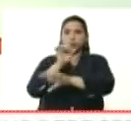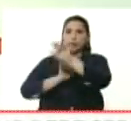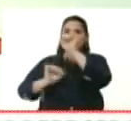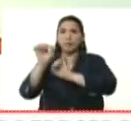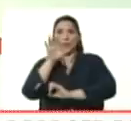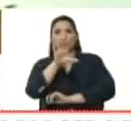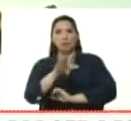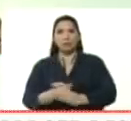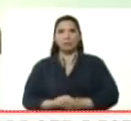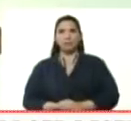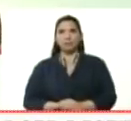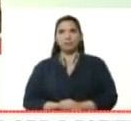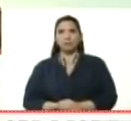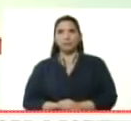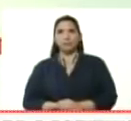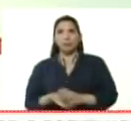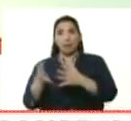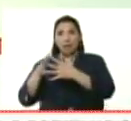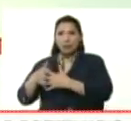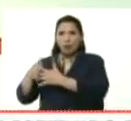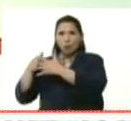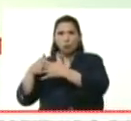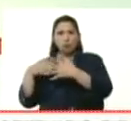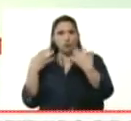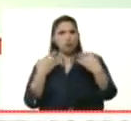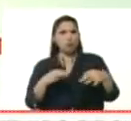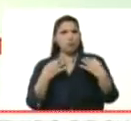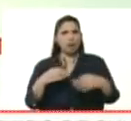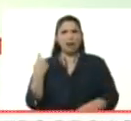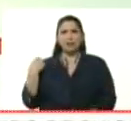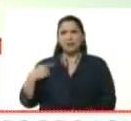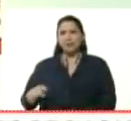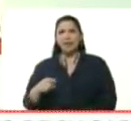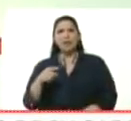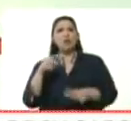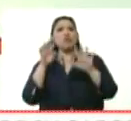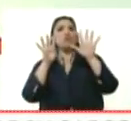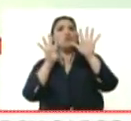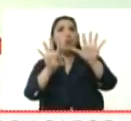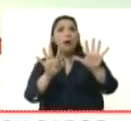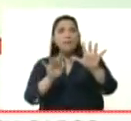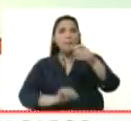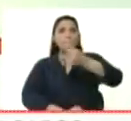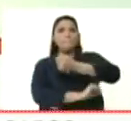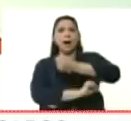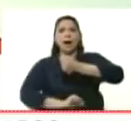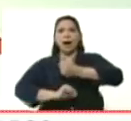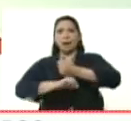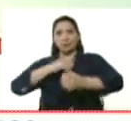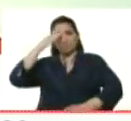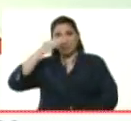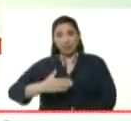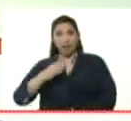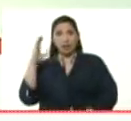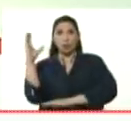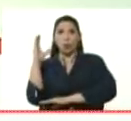patria. Que Estados Unidos, es normal, ellos tienen 9 bases militares en Colombia, 9.